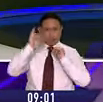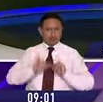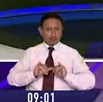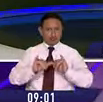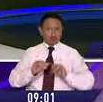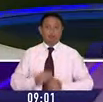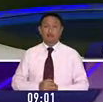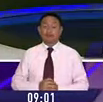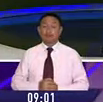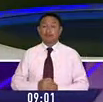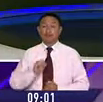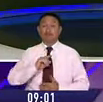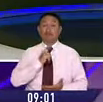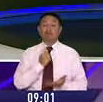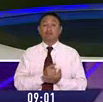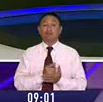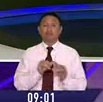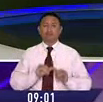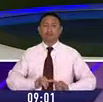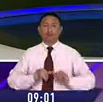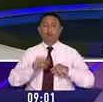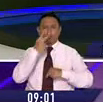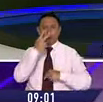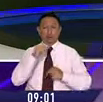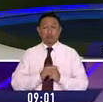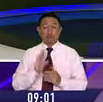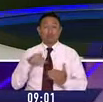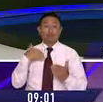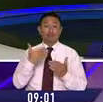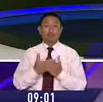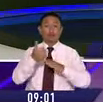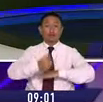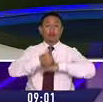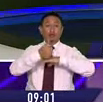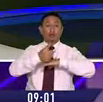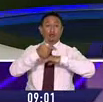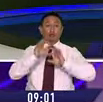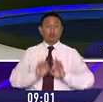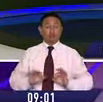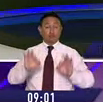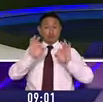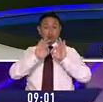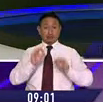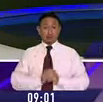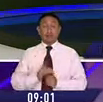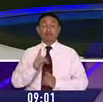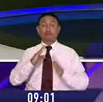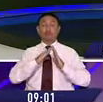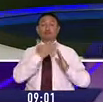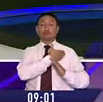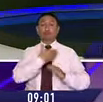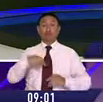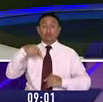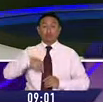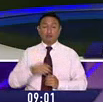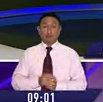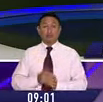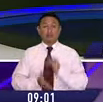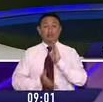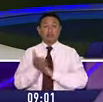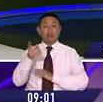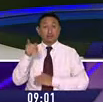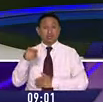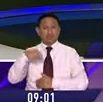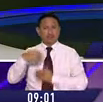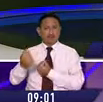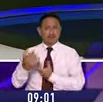urgentes. Efectivamente, y bueno, continuamos viendo la llegada de varias autoridades muy importantes en Carondelet, así que vamos a trasladarnos allá para ver